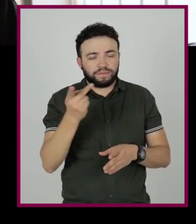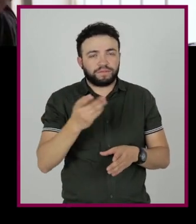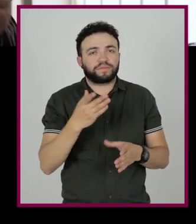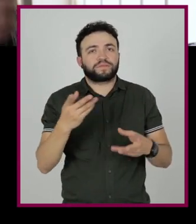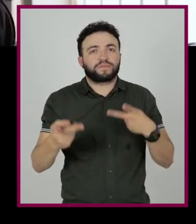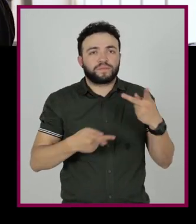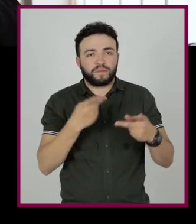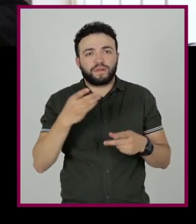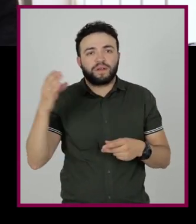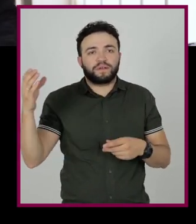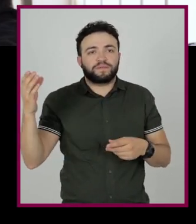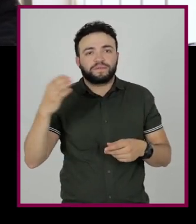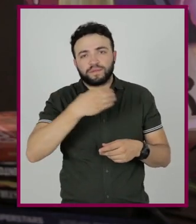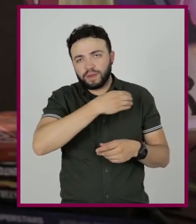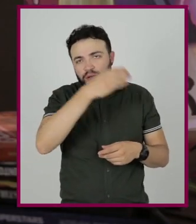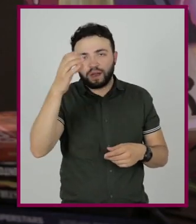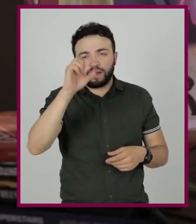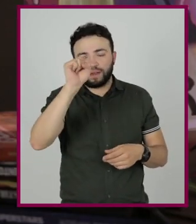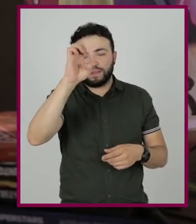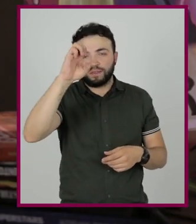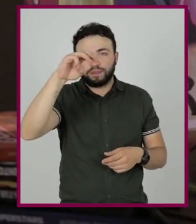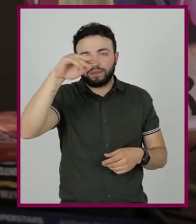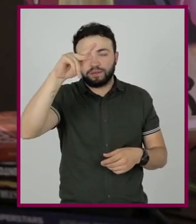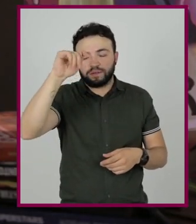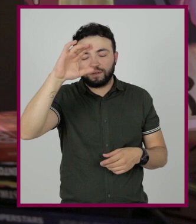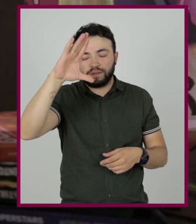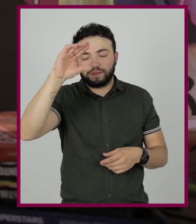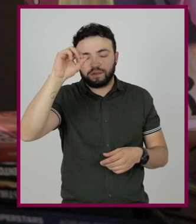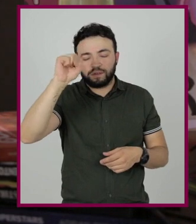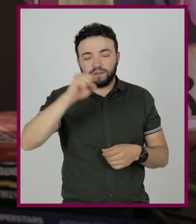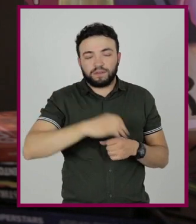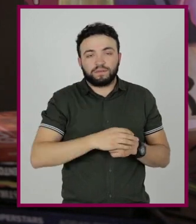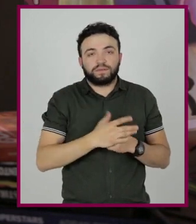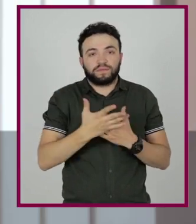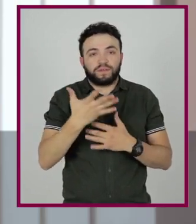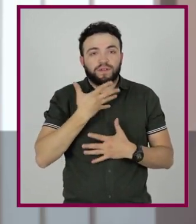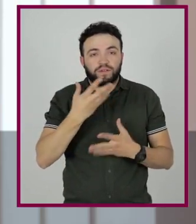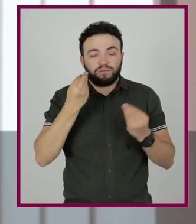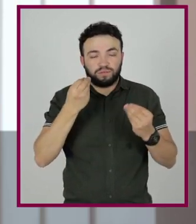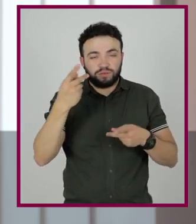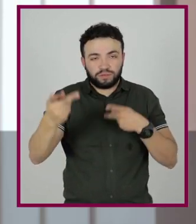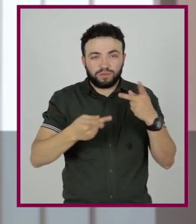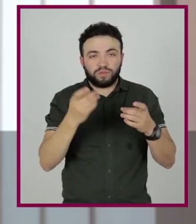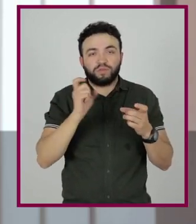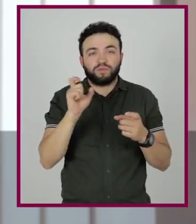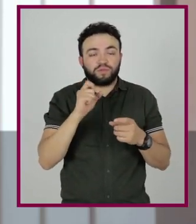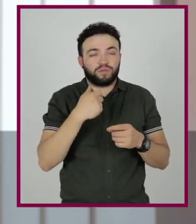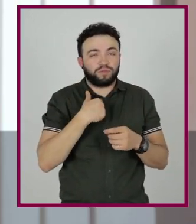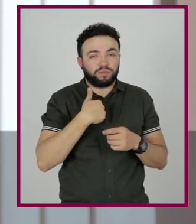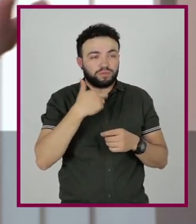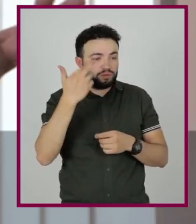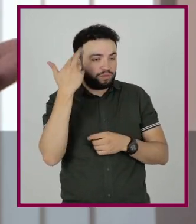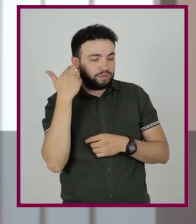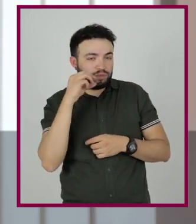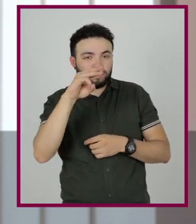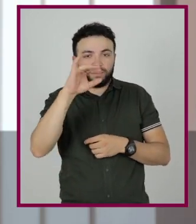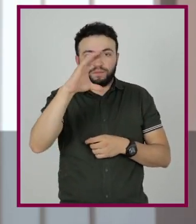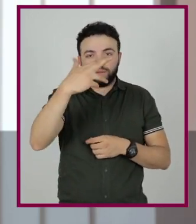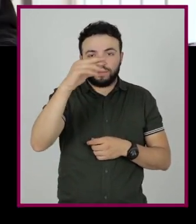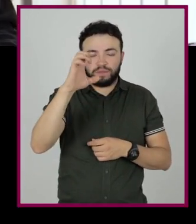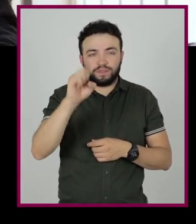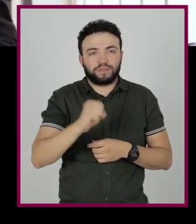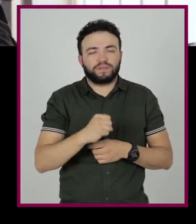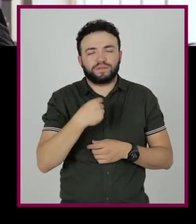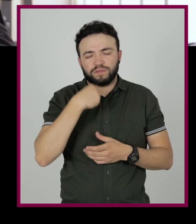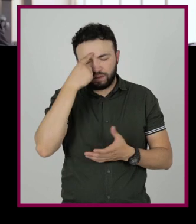de los campos semánticos. ¿Quién te viera? No se te va una, ¿eh? Es que hay mucho de qué hablar cuando se mencionan a los